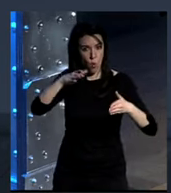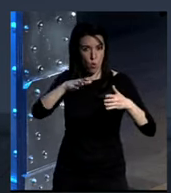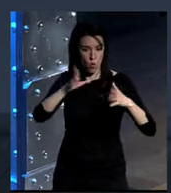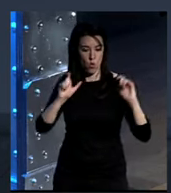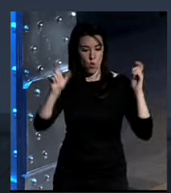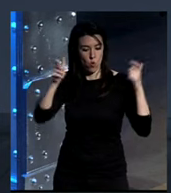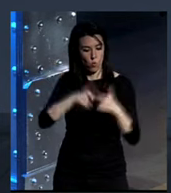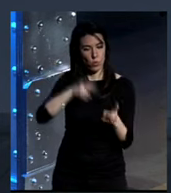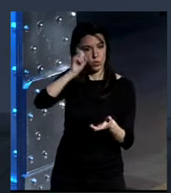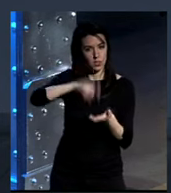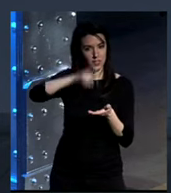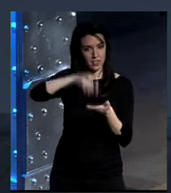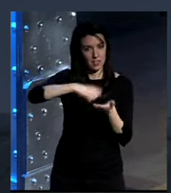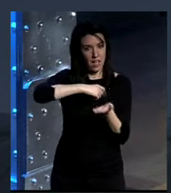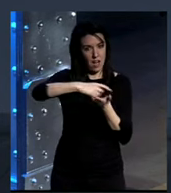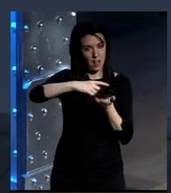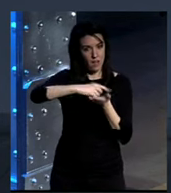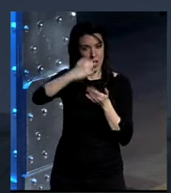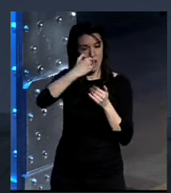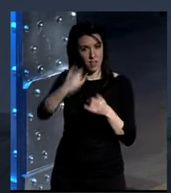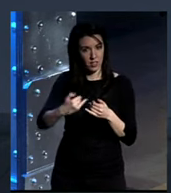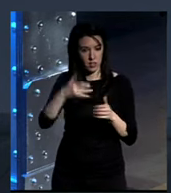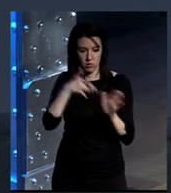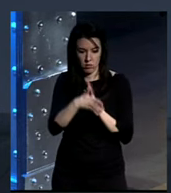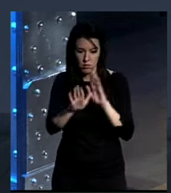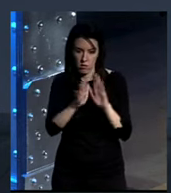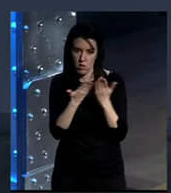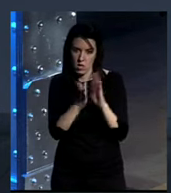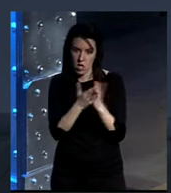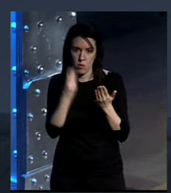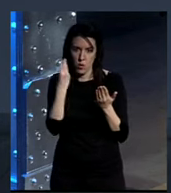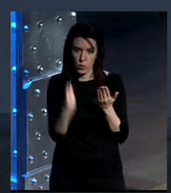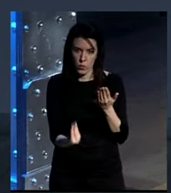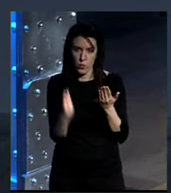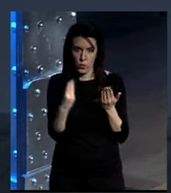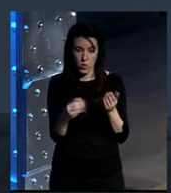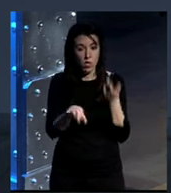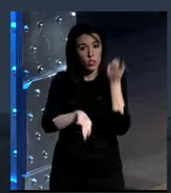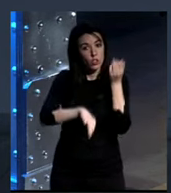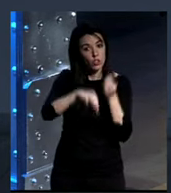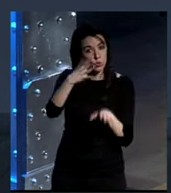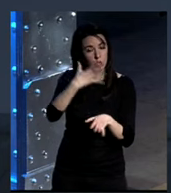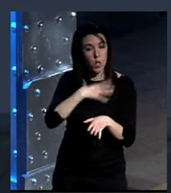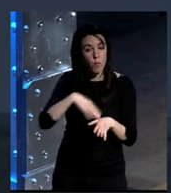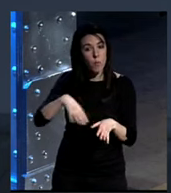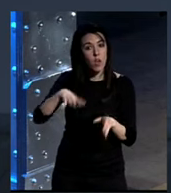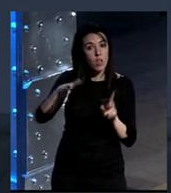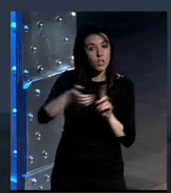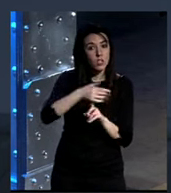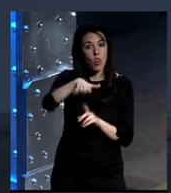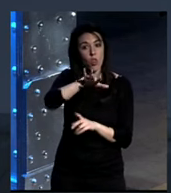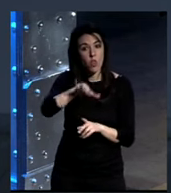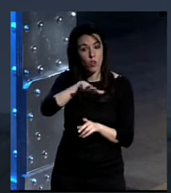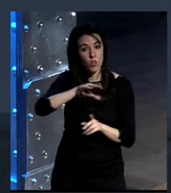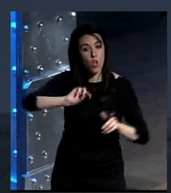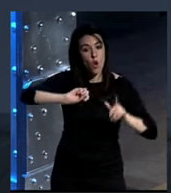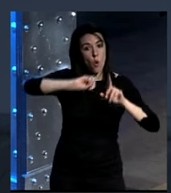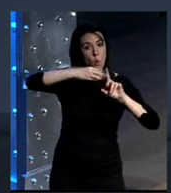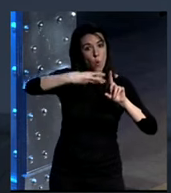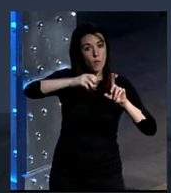eléctrica. Un libro excelente que afortunadamente lo pueden encontrar en la página web, en el